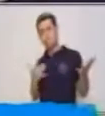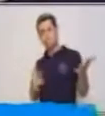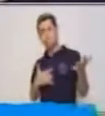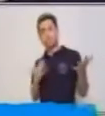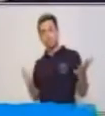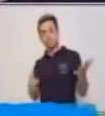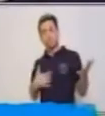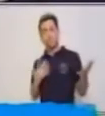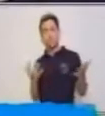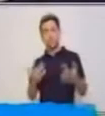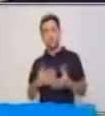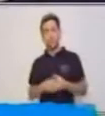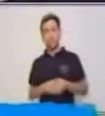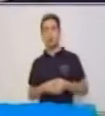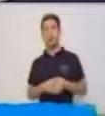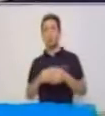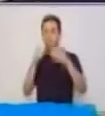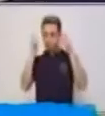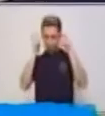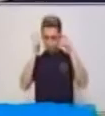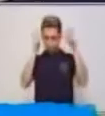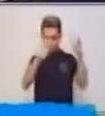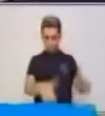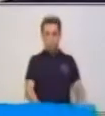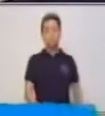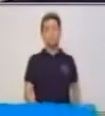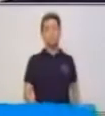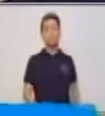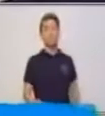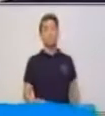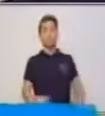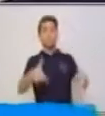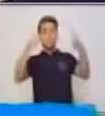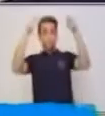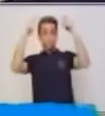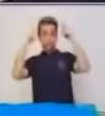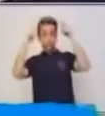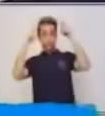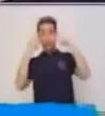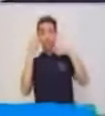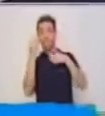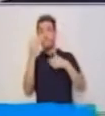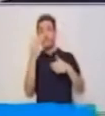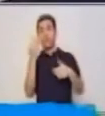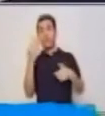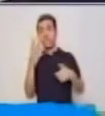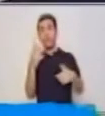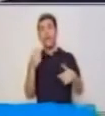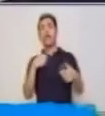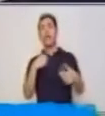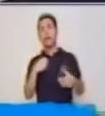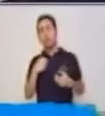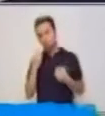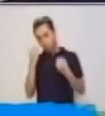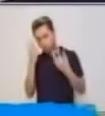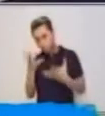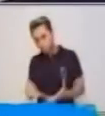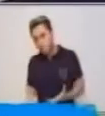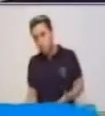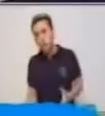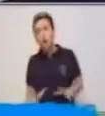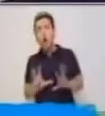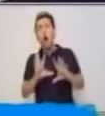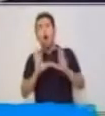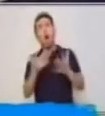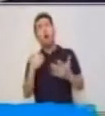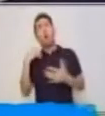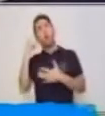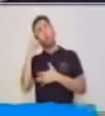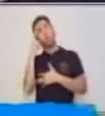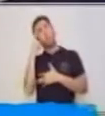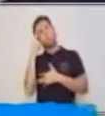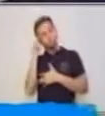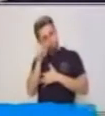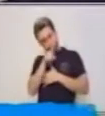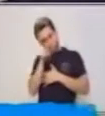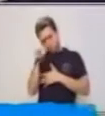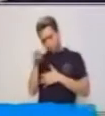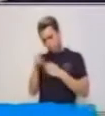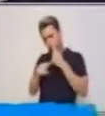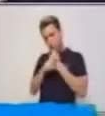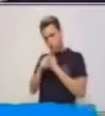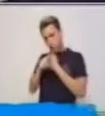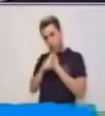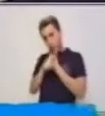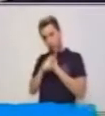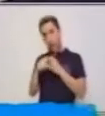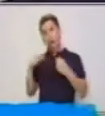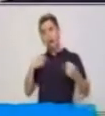Y cuando tengo el sombrero verde, yo voy a dar una solución que podría tener el problema. Si se fijan, me falta